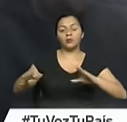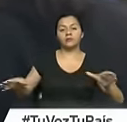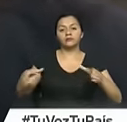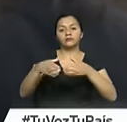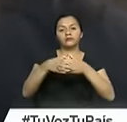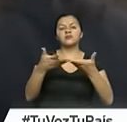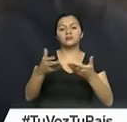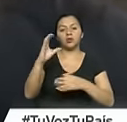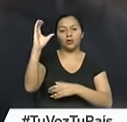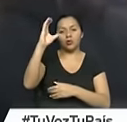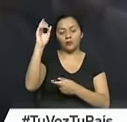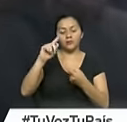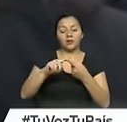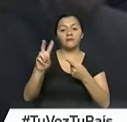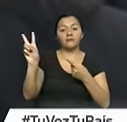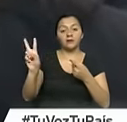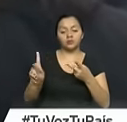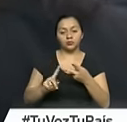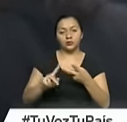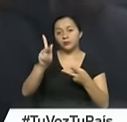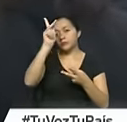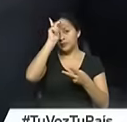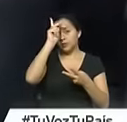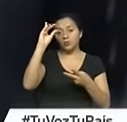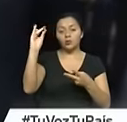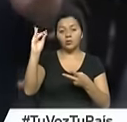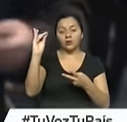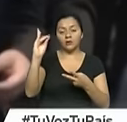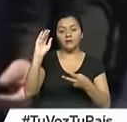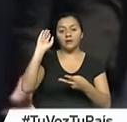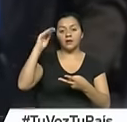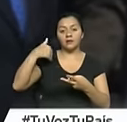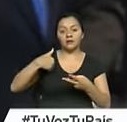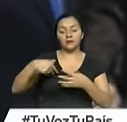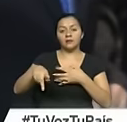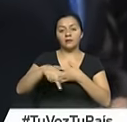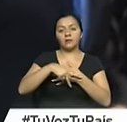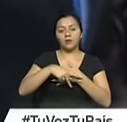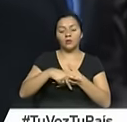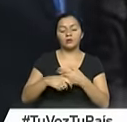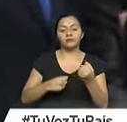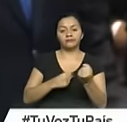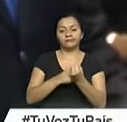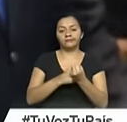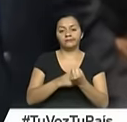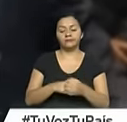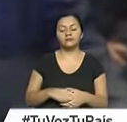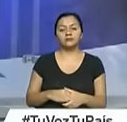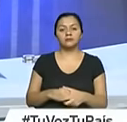Generales de Colombia, Venezuela, Perú, Bolivia, Argentina y Paraguay.